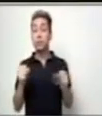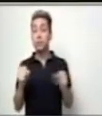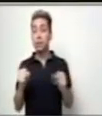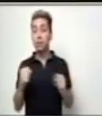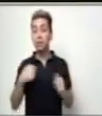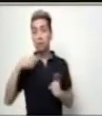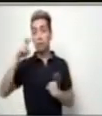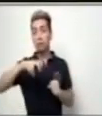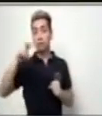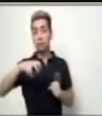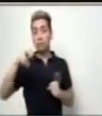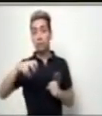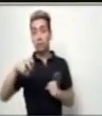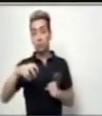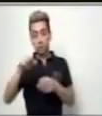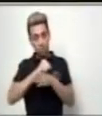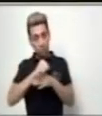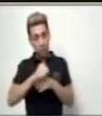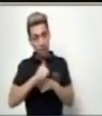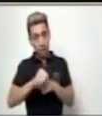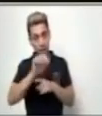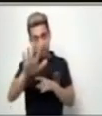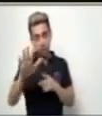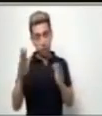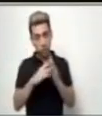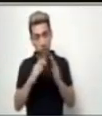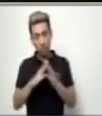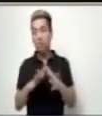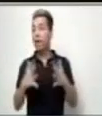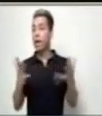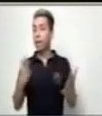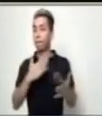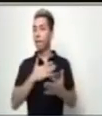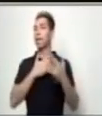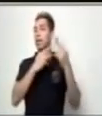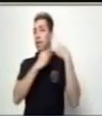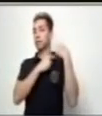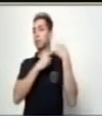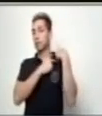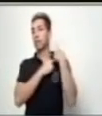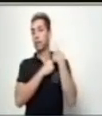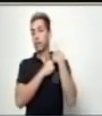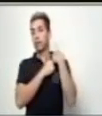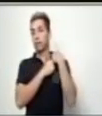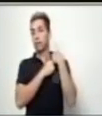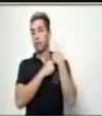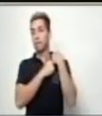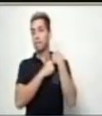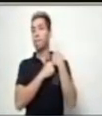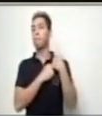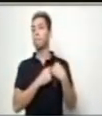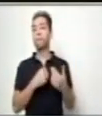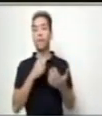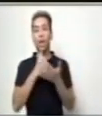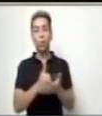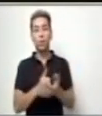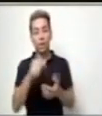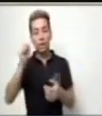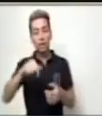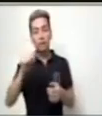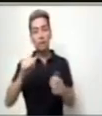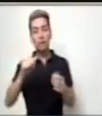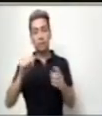necesitamos que practiques en casa es nuestra responsabilidad. Ayudemos a que esta situación